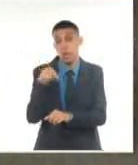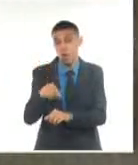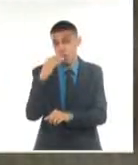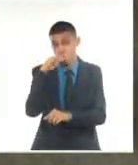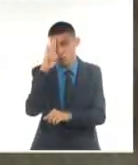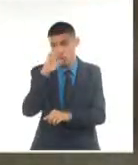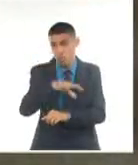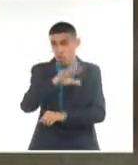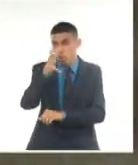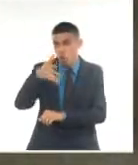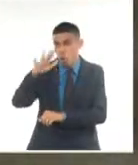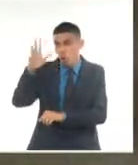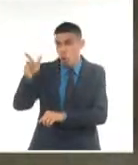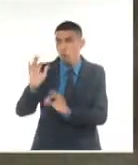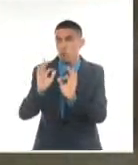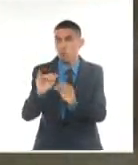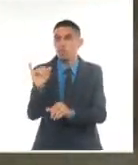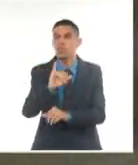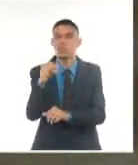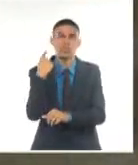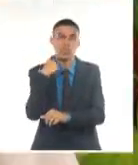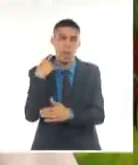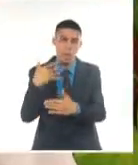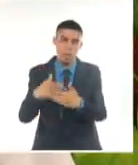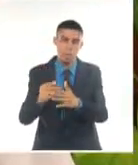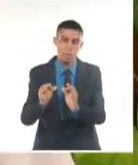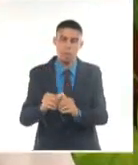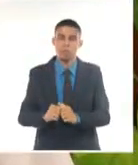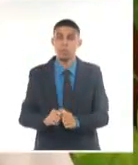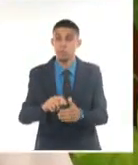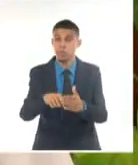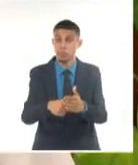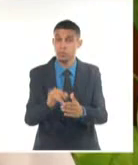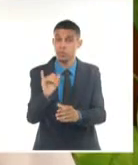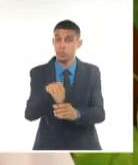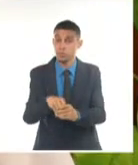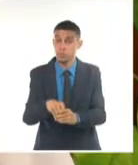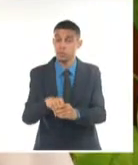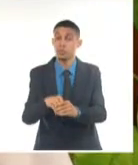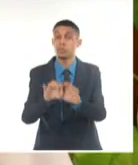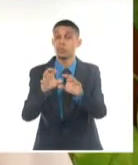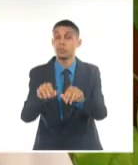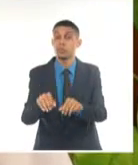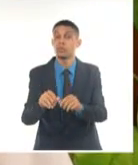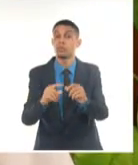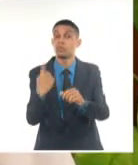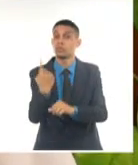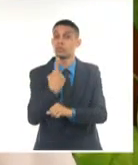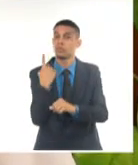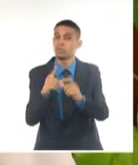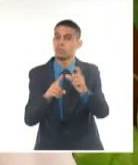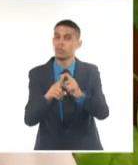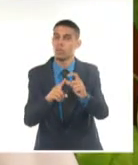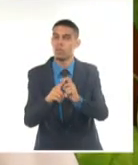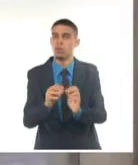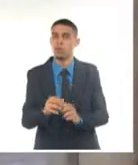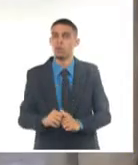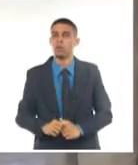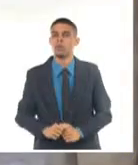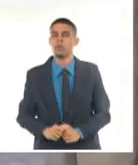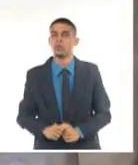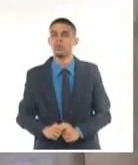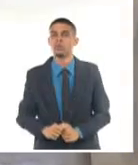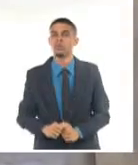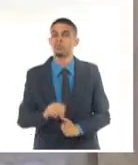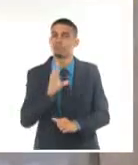Sierra Maestra hace 66 años. Previo a la firma, el integrante del Secretariado Nacional de la CTC, José Antonio Pérez Pérez,